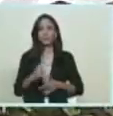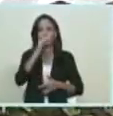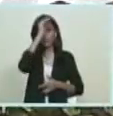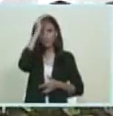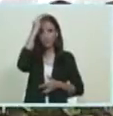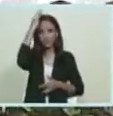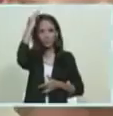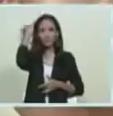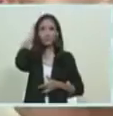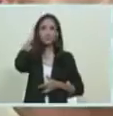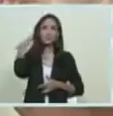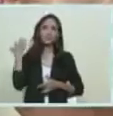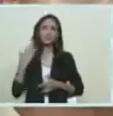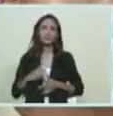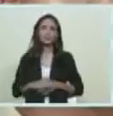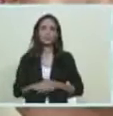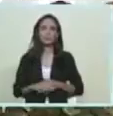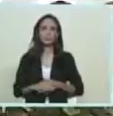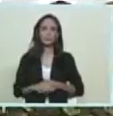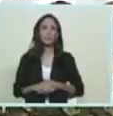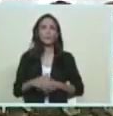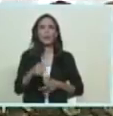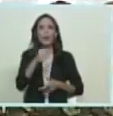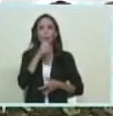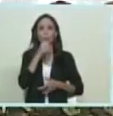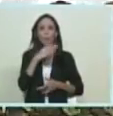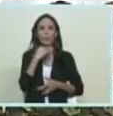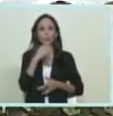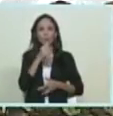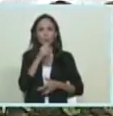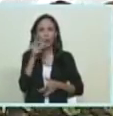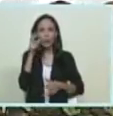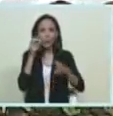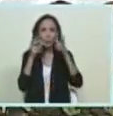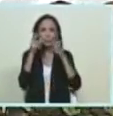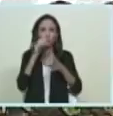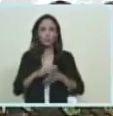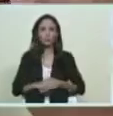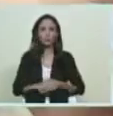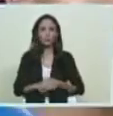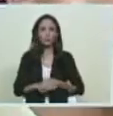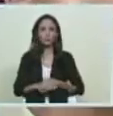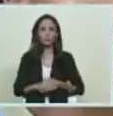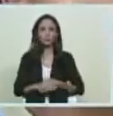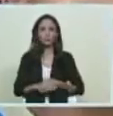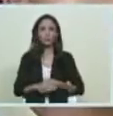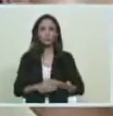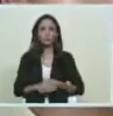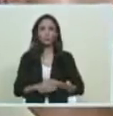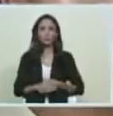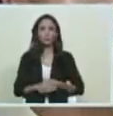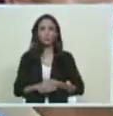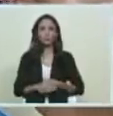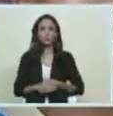el mundo le dijo, no, Magallanes. Ponte el micrófono cerca. ¡Magallanes! ¡Woo!